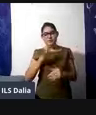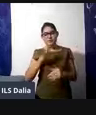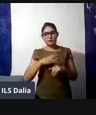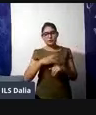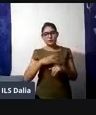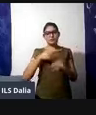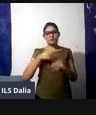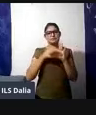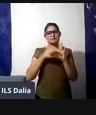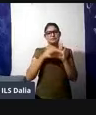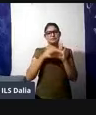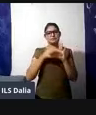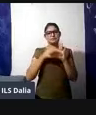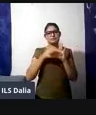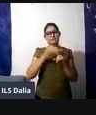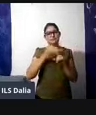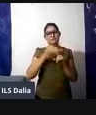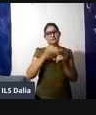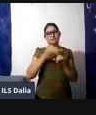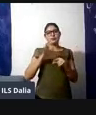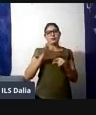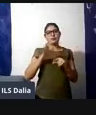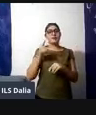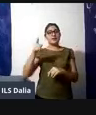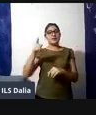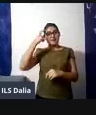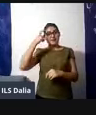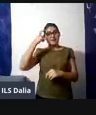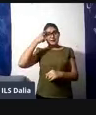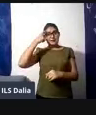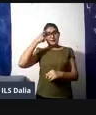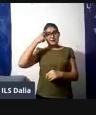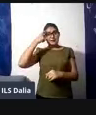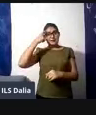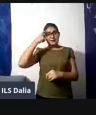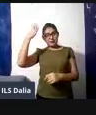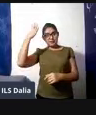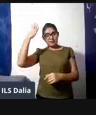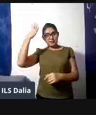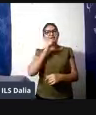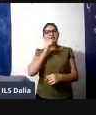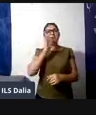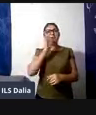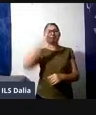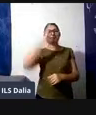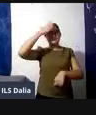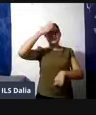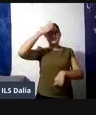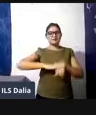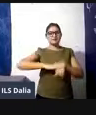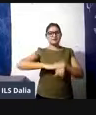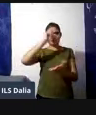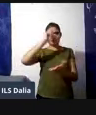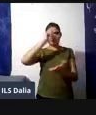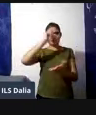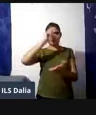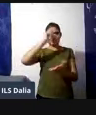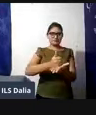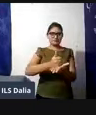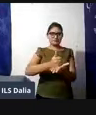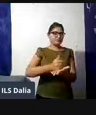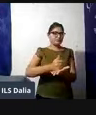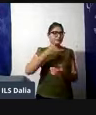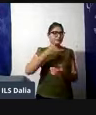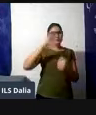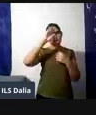el bullying que yo sufrí, ¿no? O sea, el que te contaba al principio. Entonces, bueno, pues, ¿qué crees que hice? Agarré el Facebook, fui a buscar a